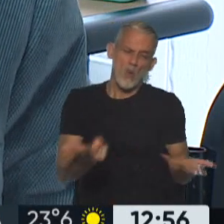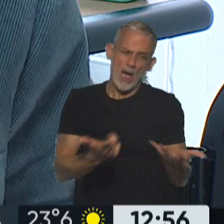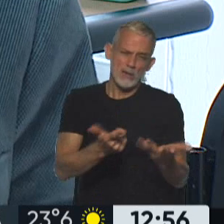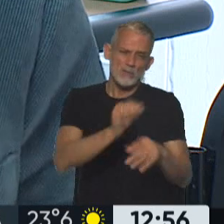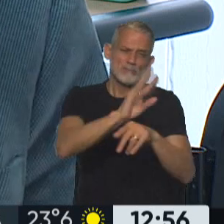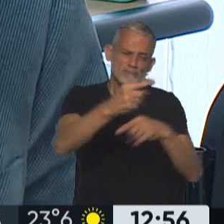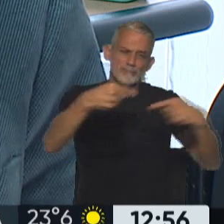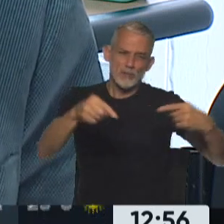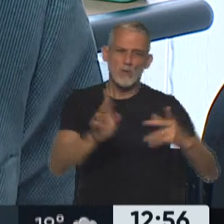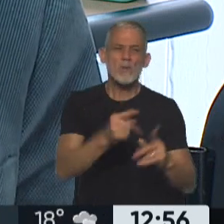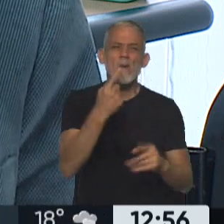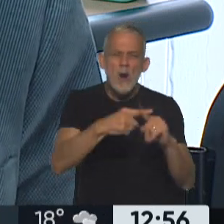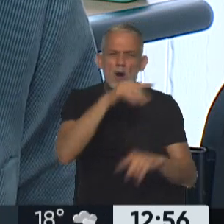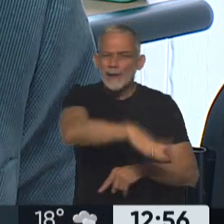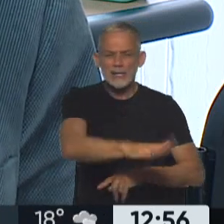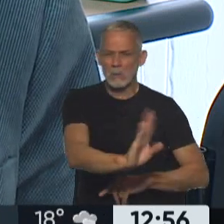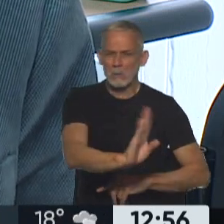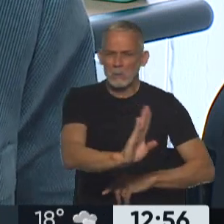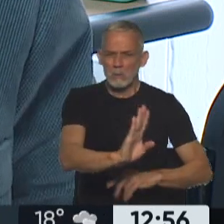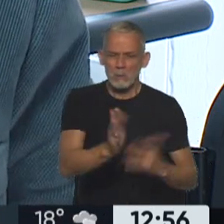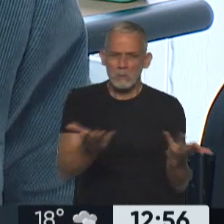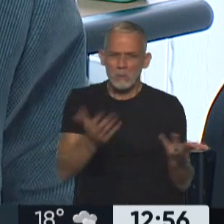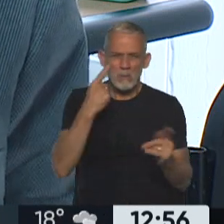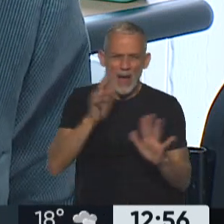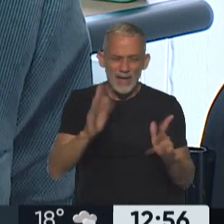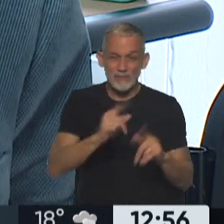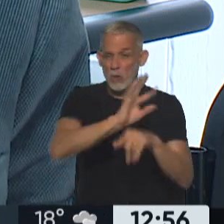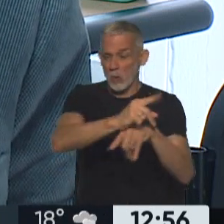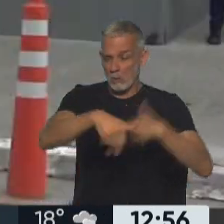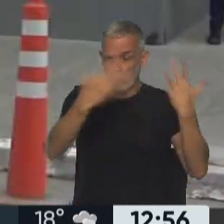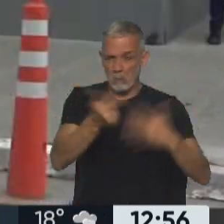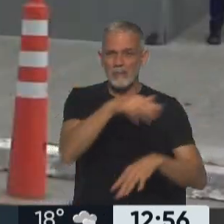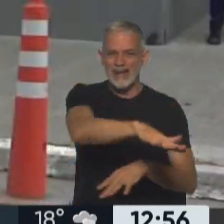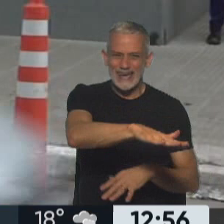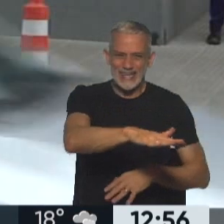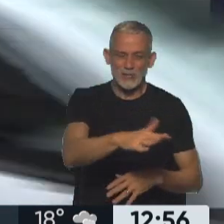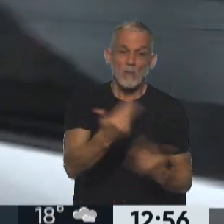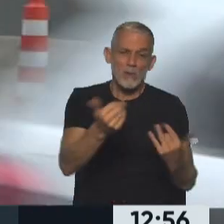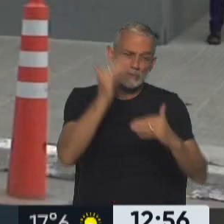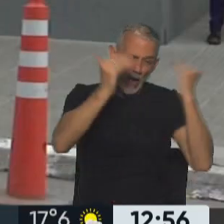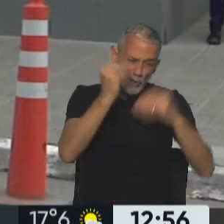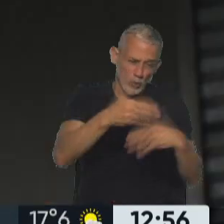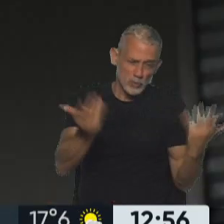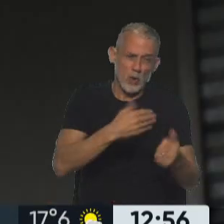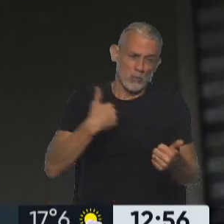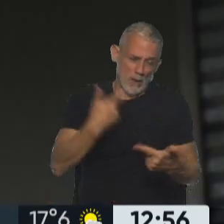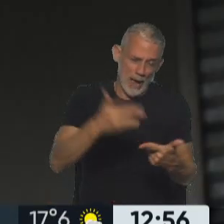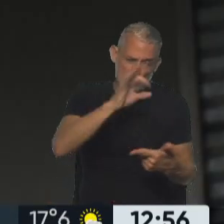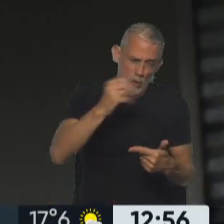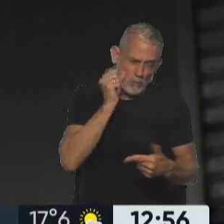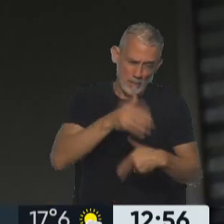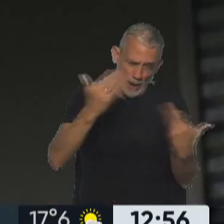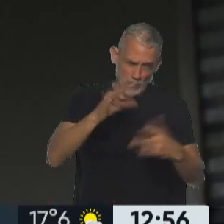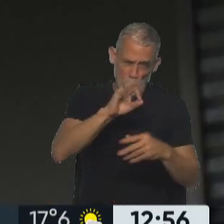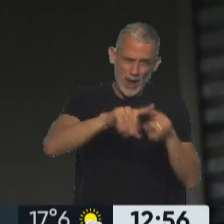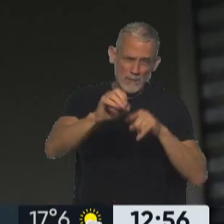delictivo. No es su condición de niño lo que determinó en este caso. Probablemente podría haber sucedido con su mamá o con su papá o